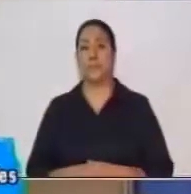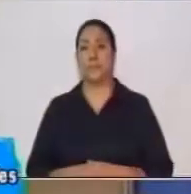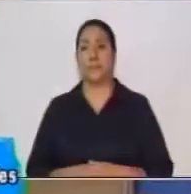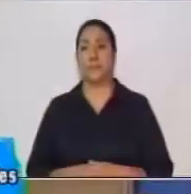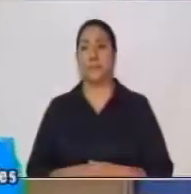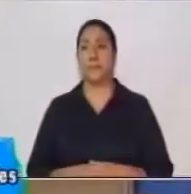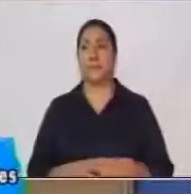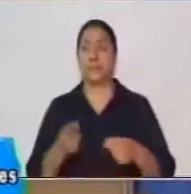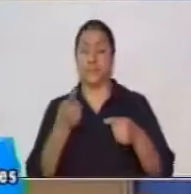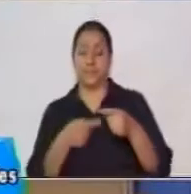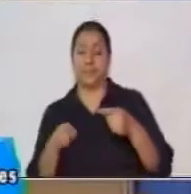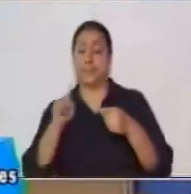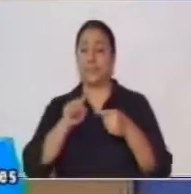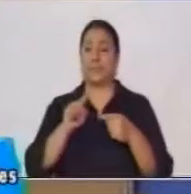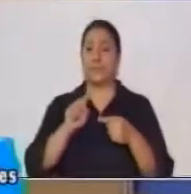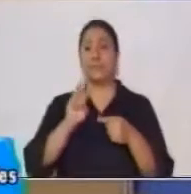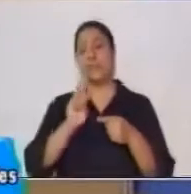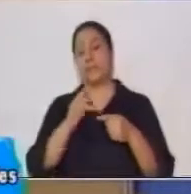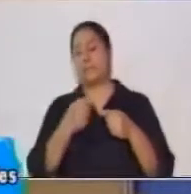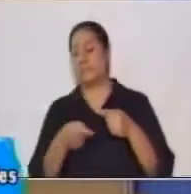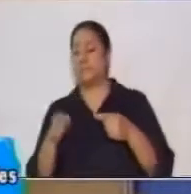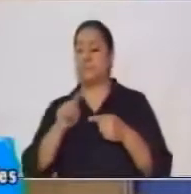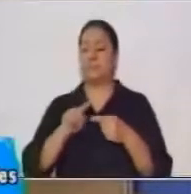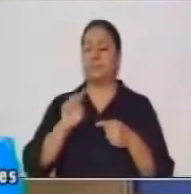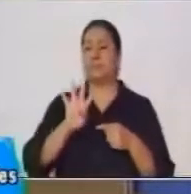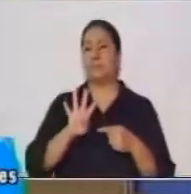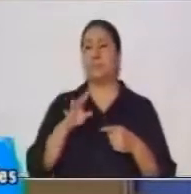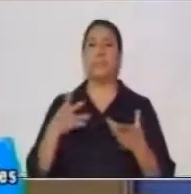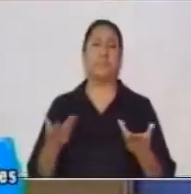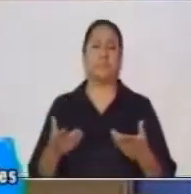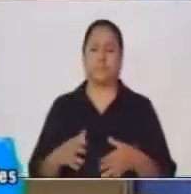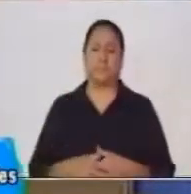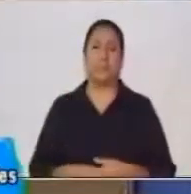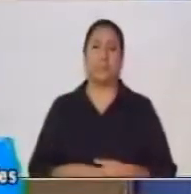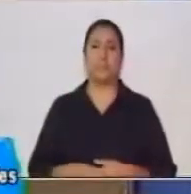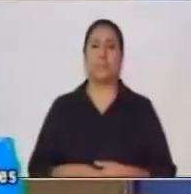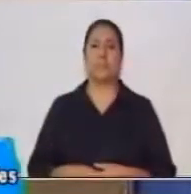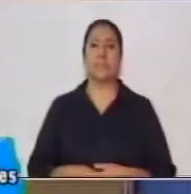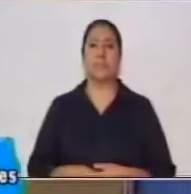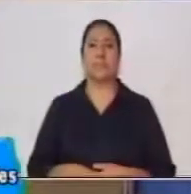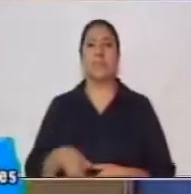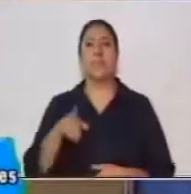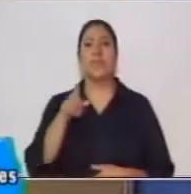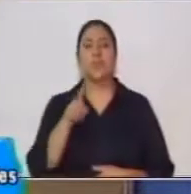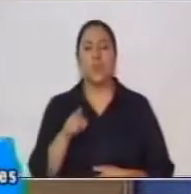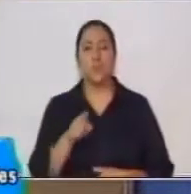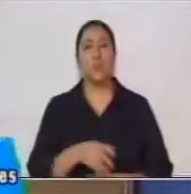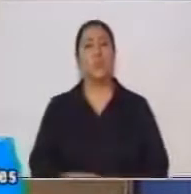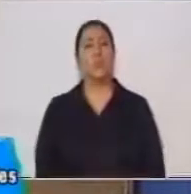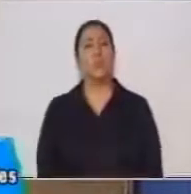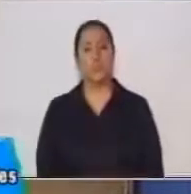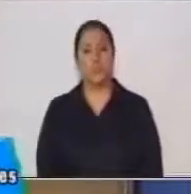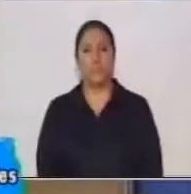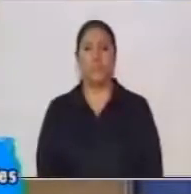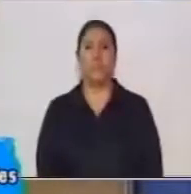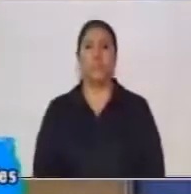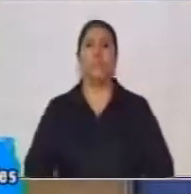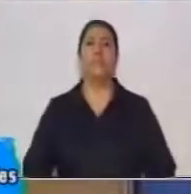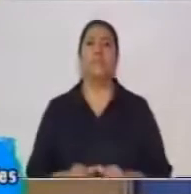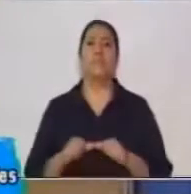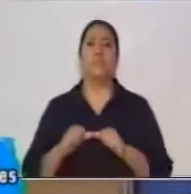elevando cada número. ¿Esto qué nos indica? De que tú estás constantemente,